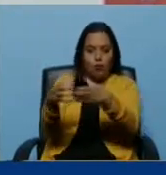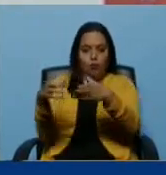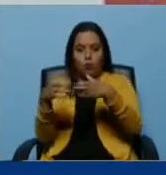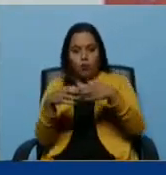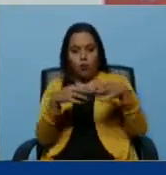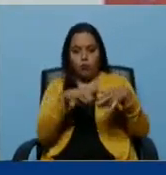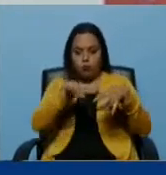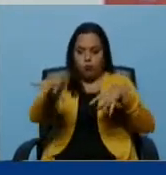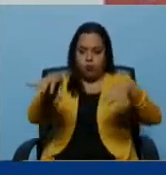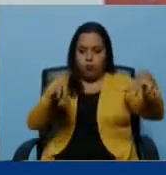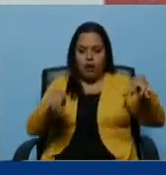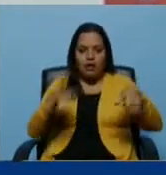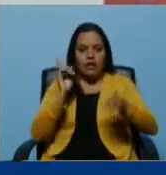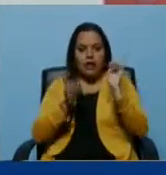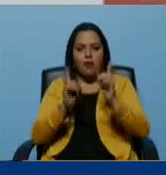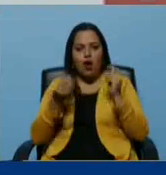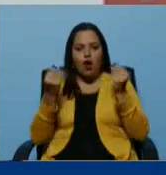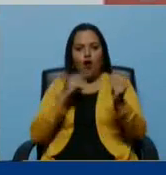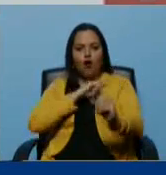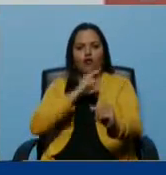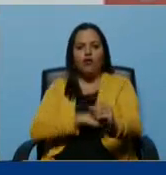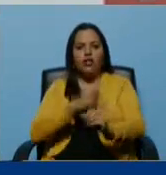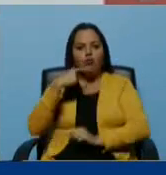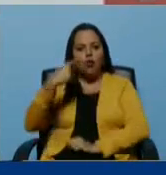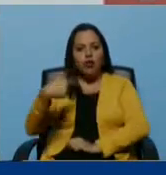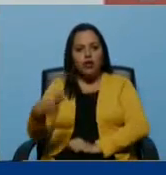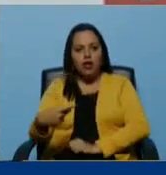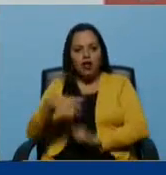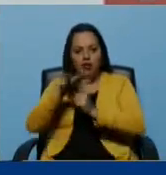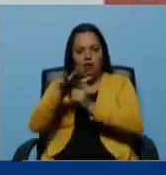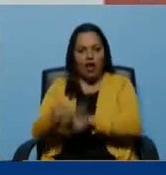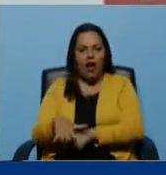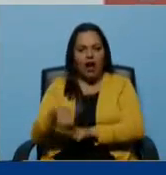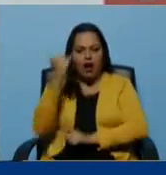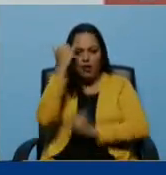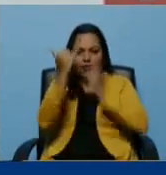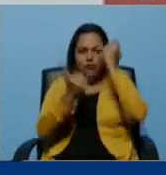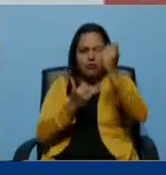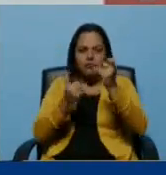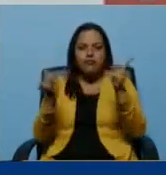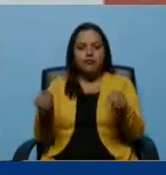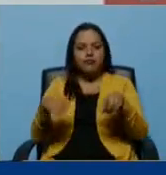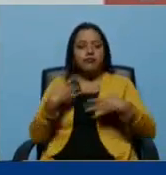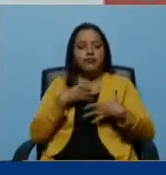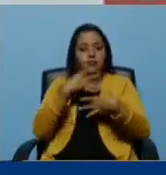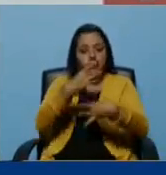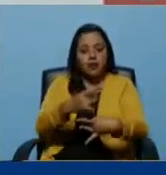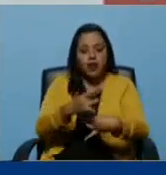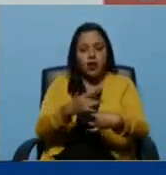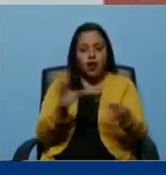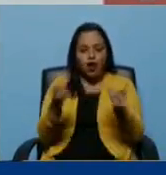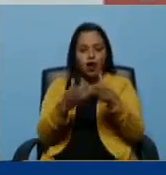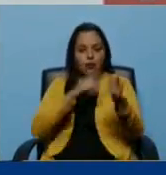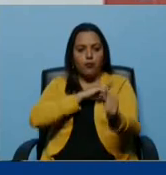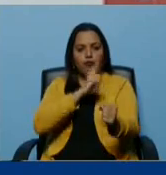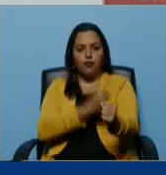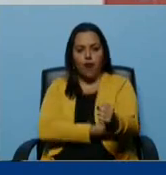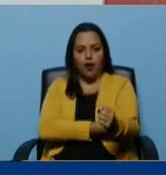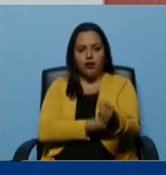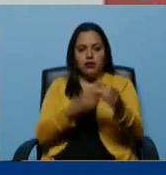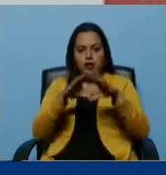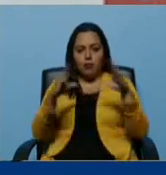en función de la hegemonía política, de la dominación ideológica, en función de los intereses de los poderosos del mundo.